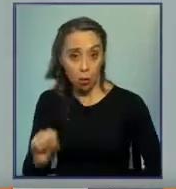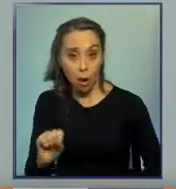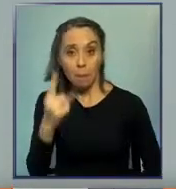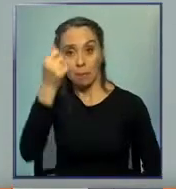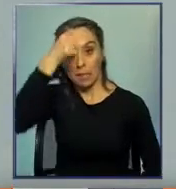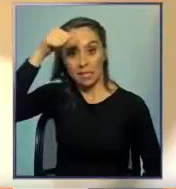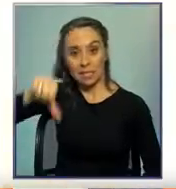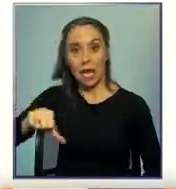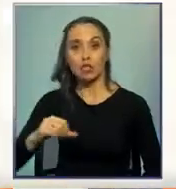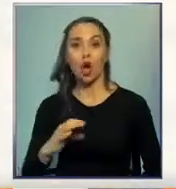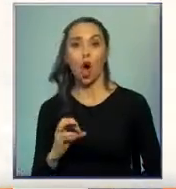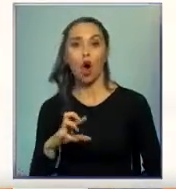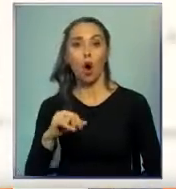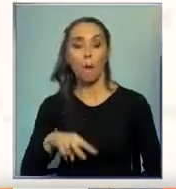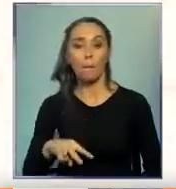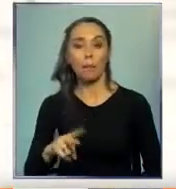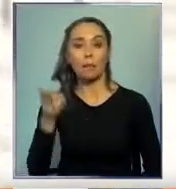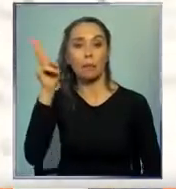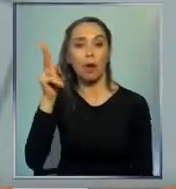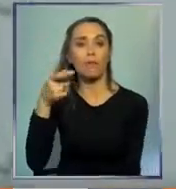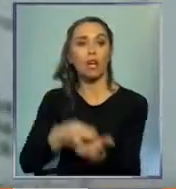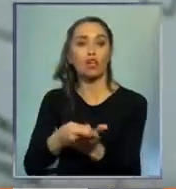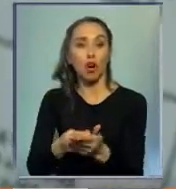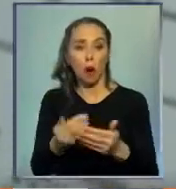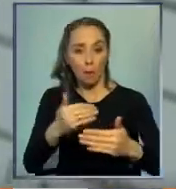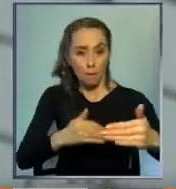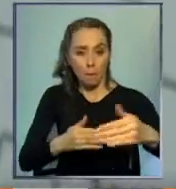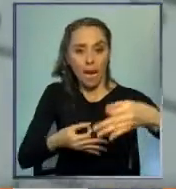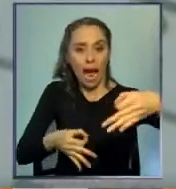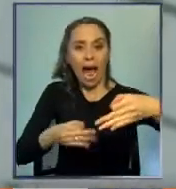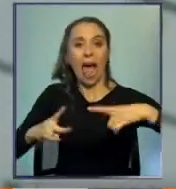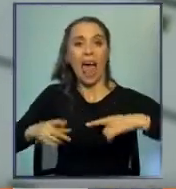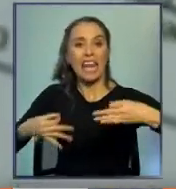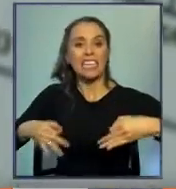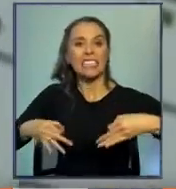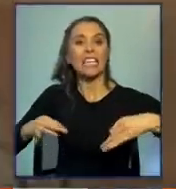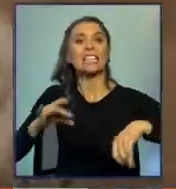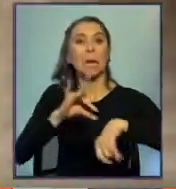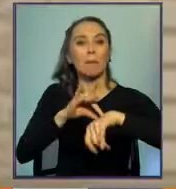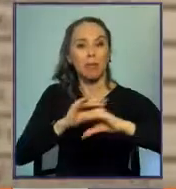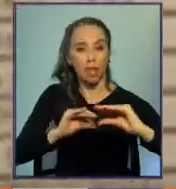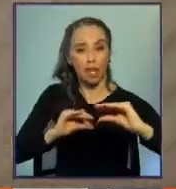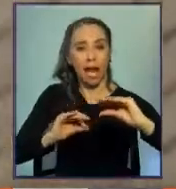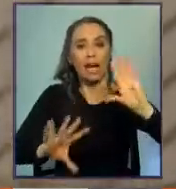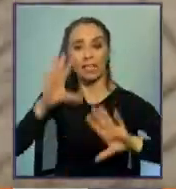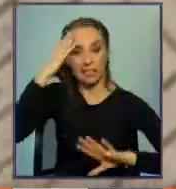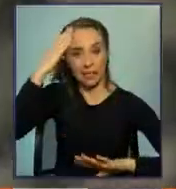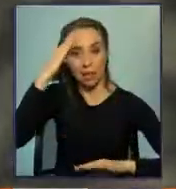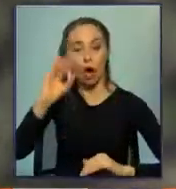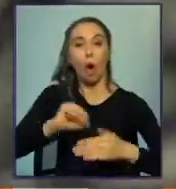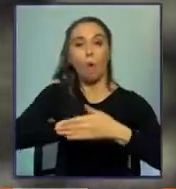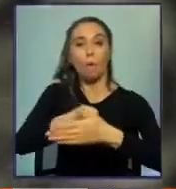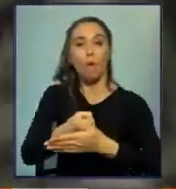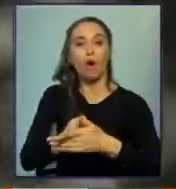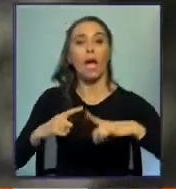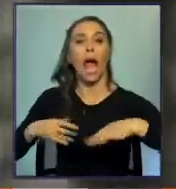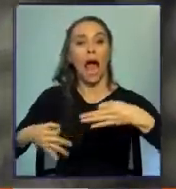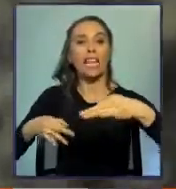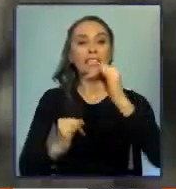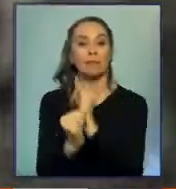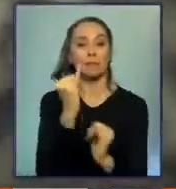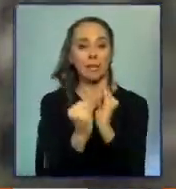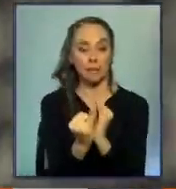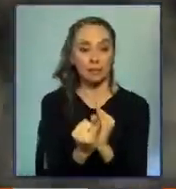de la COMPIN, que le impedirá la compra de talonarios por 15 días. También podrá bloquear la licencia electrónica. Si la situación se repite,